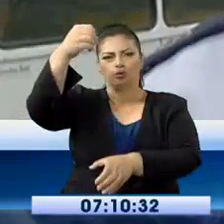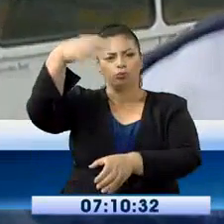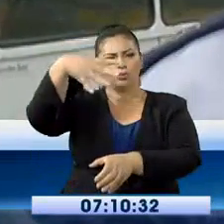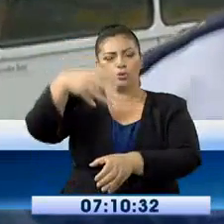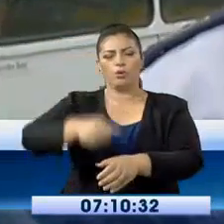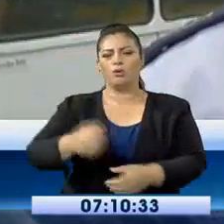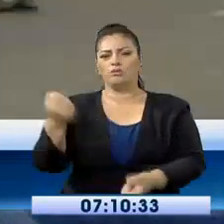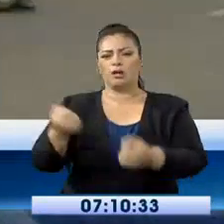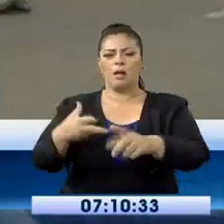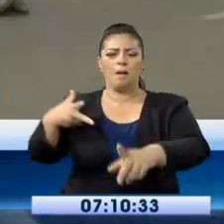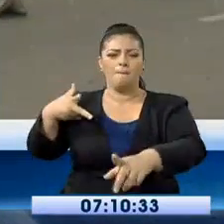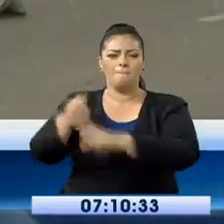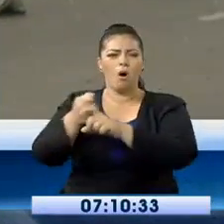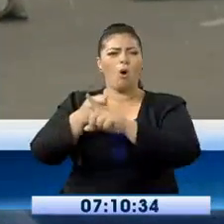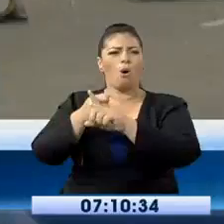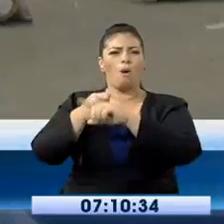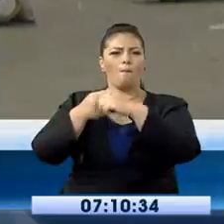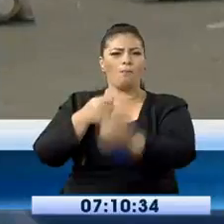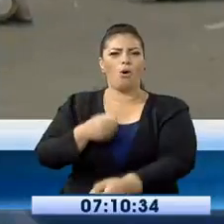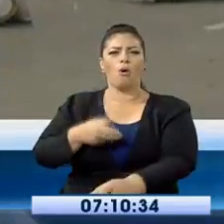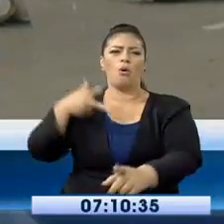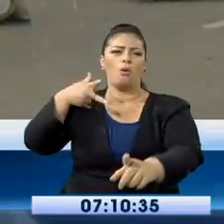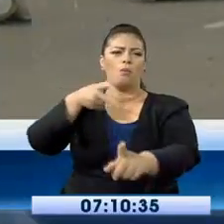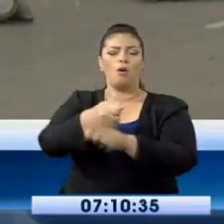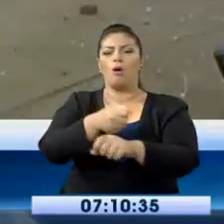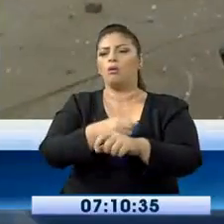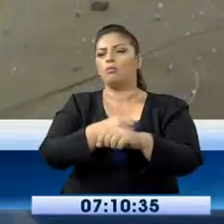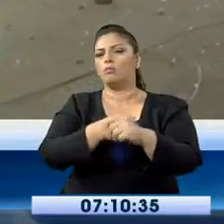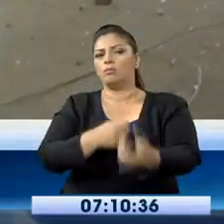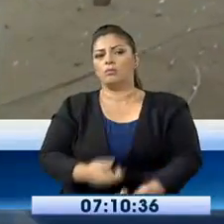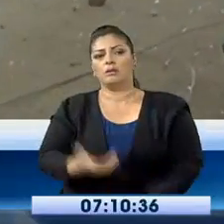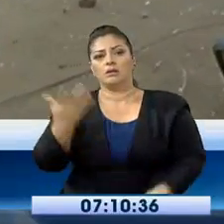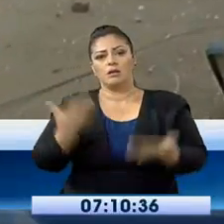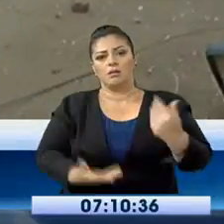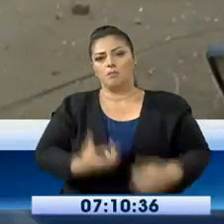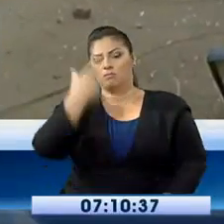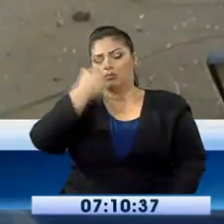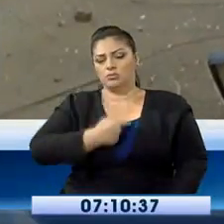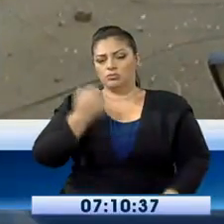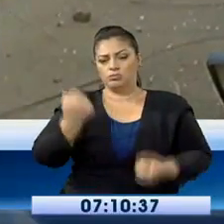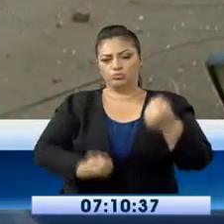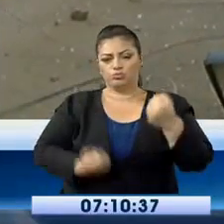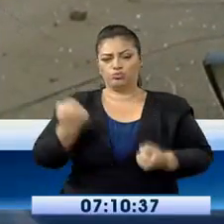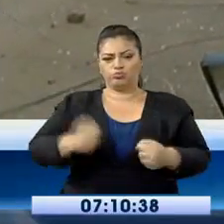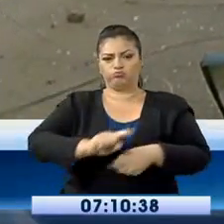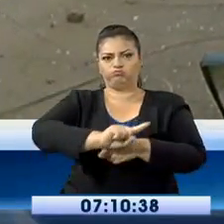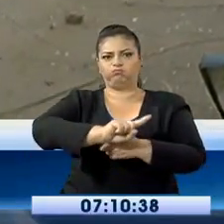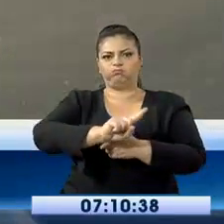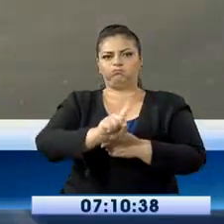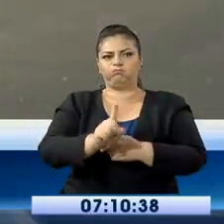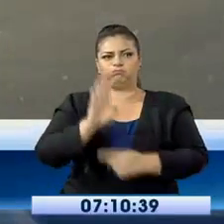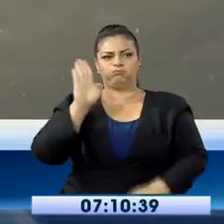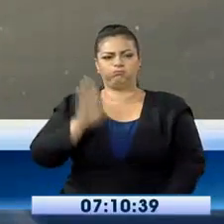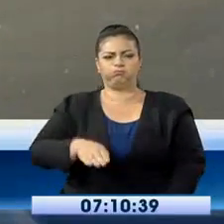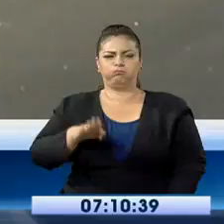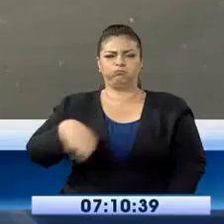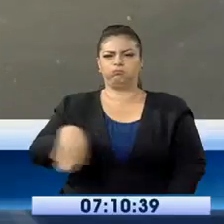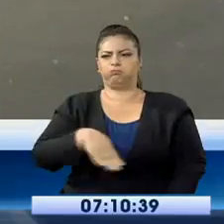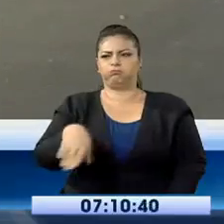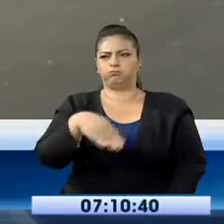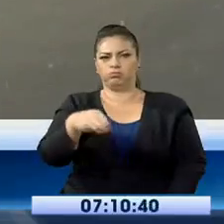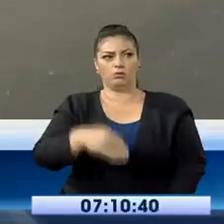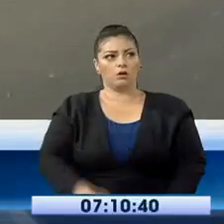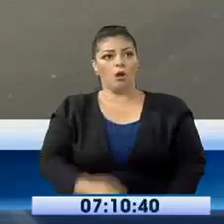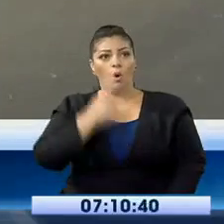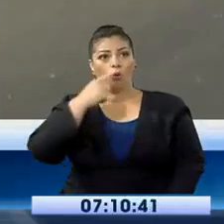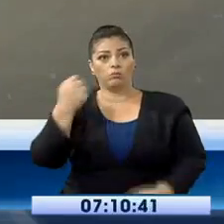velocidad no prudencial. Al llegar al sitio, los agentes de tránsito verificaron que ahí no se encontraba ni el chofer ni los